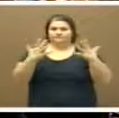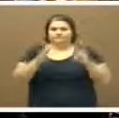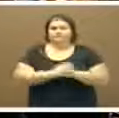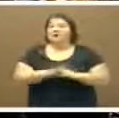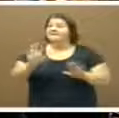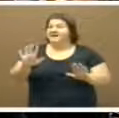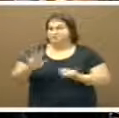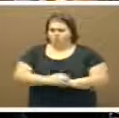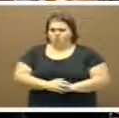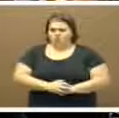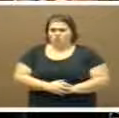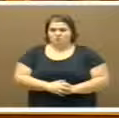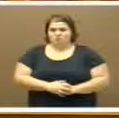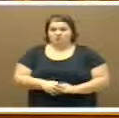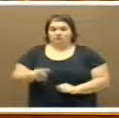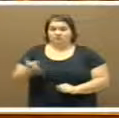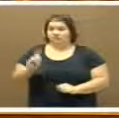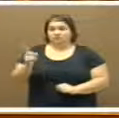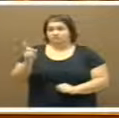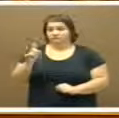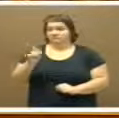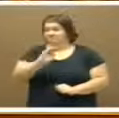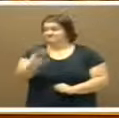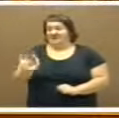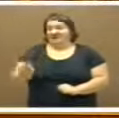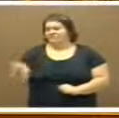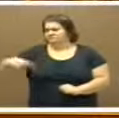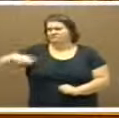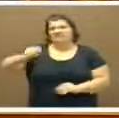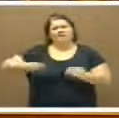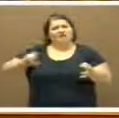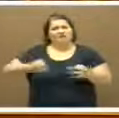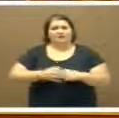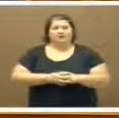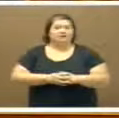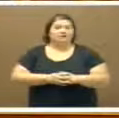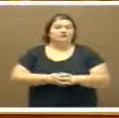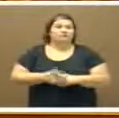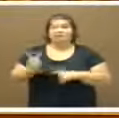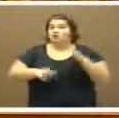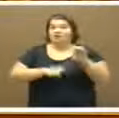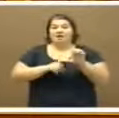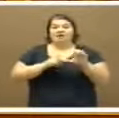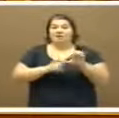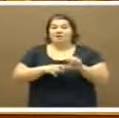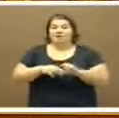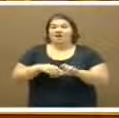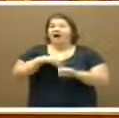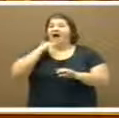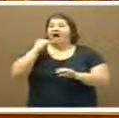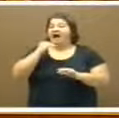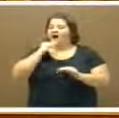Pero en vez de esto, en cambio, ustedes no se les ocurre otra cosa que ofrecer a los extremeños un caramelito.